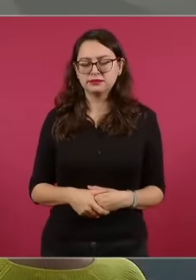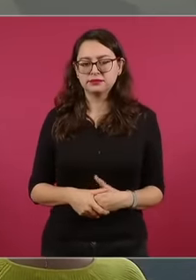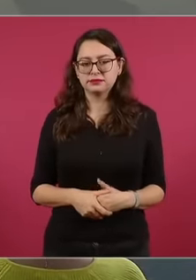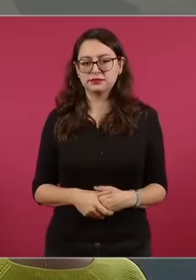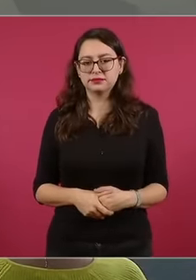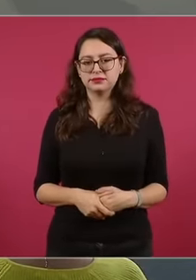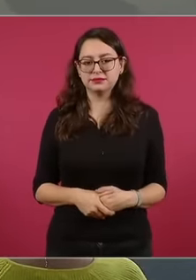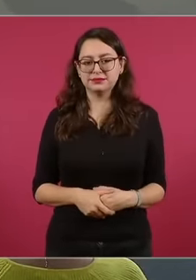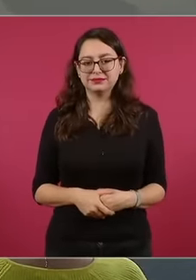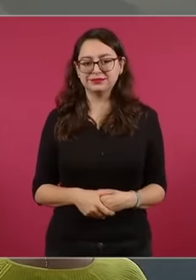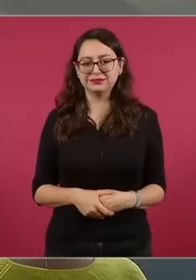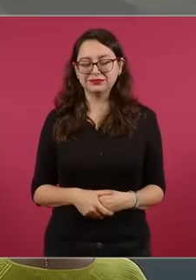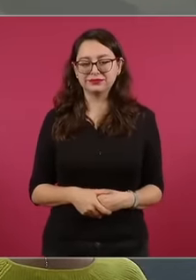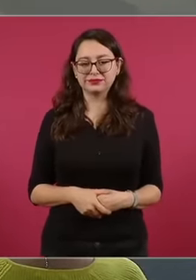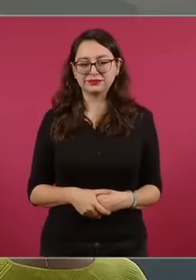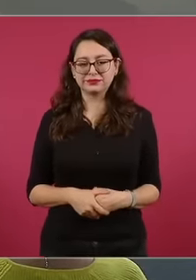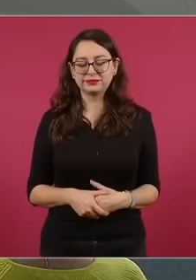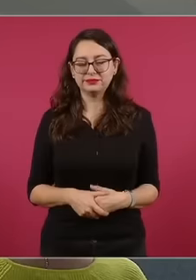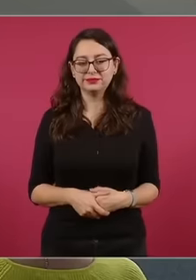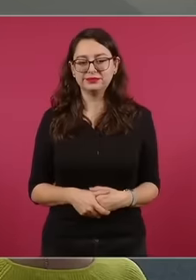Y